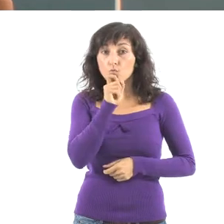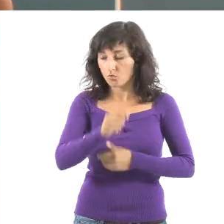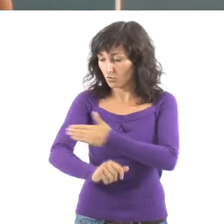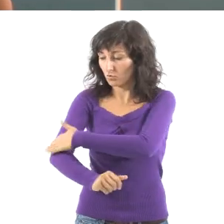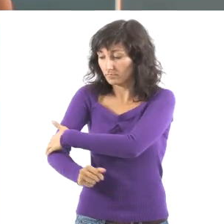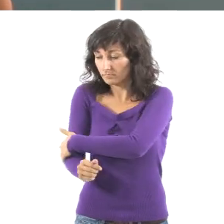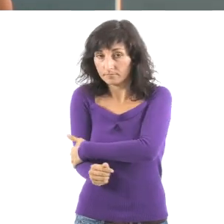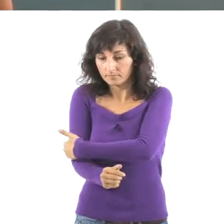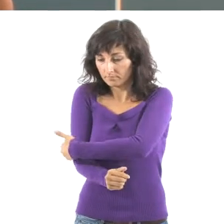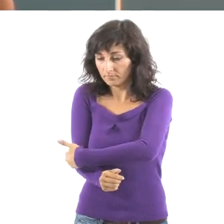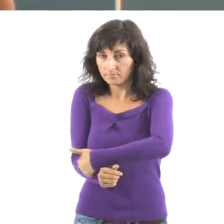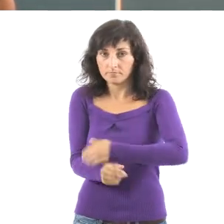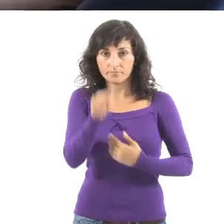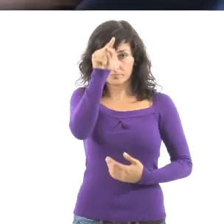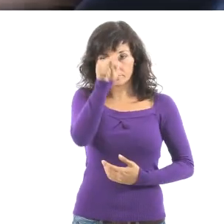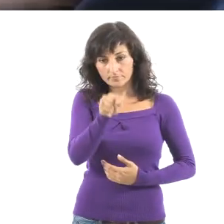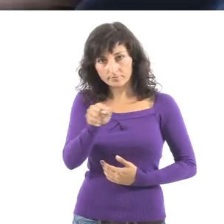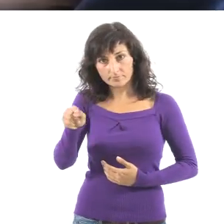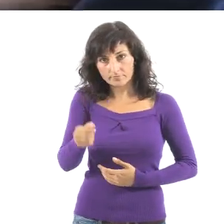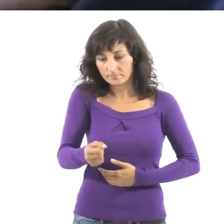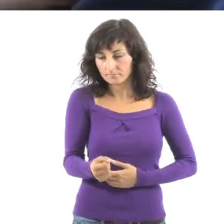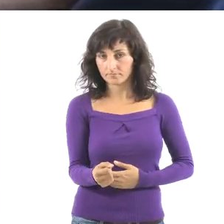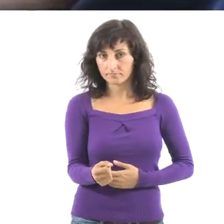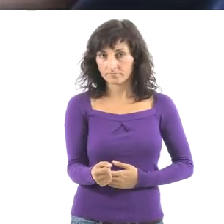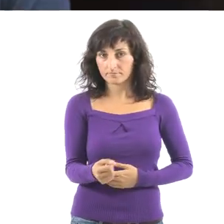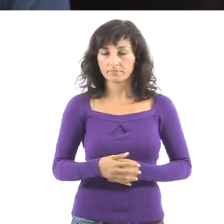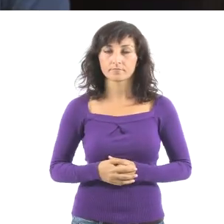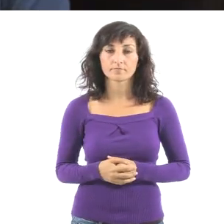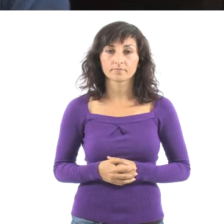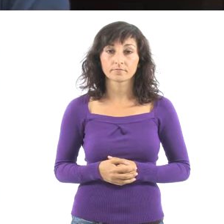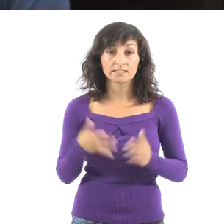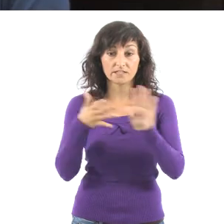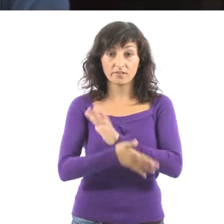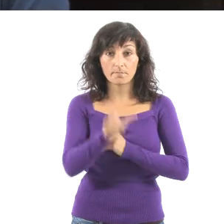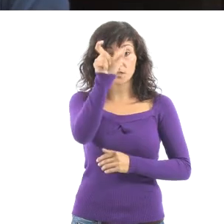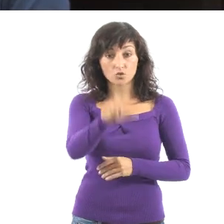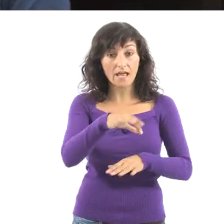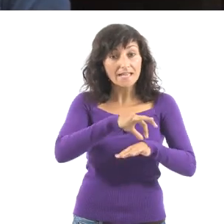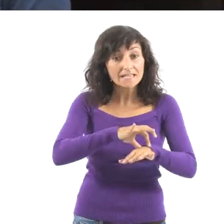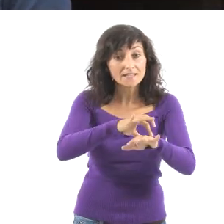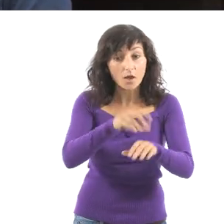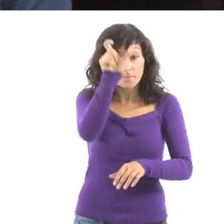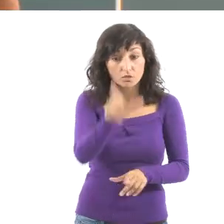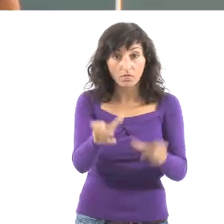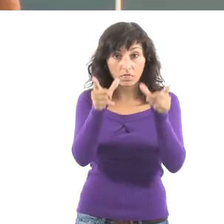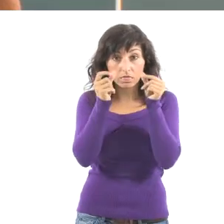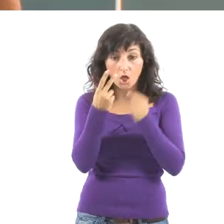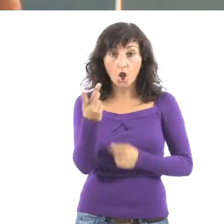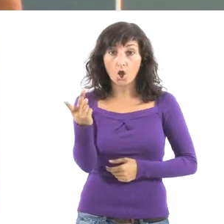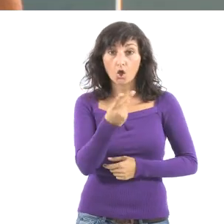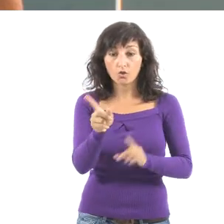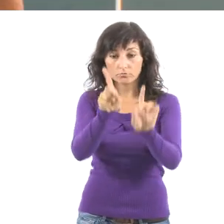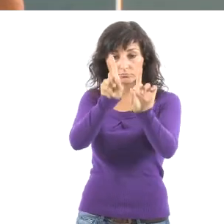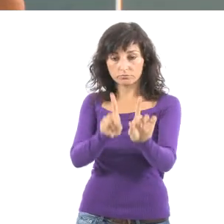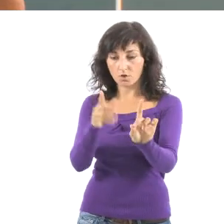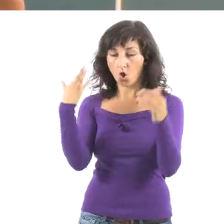su antebrazo extendido, de tal manera que tanto el guía como el guiado supongan dos planos paralelos, sus